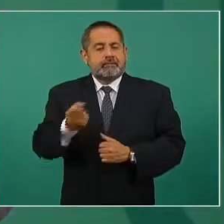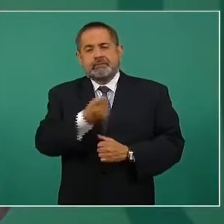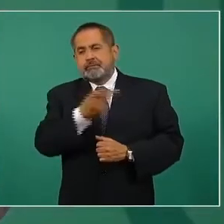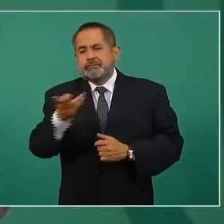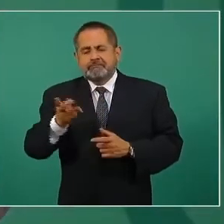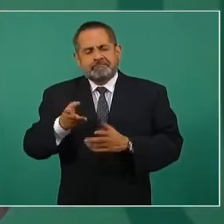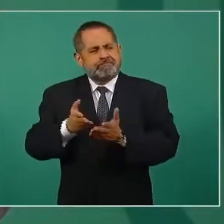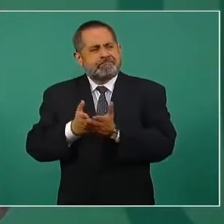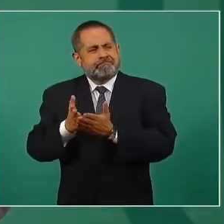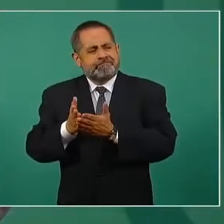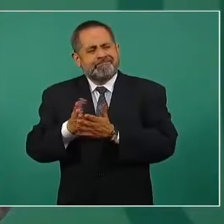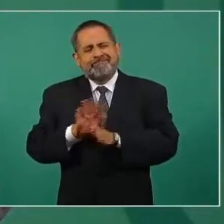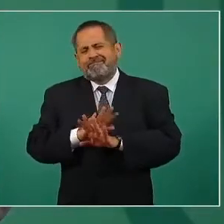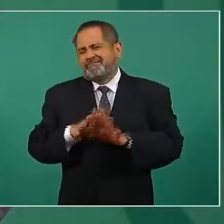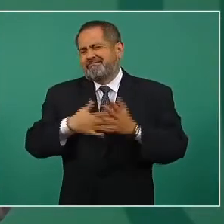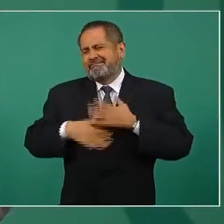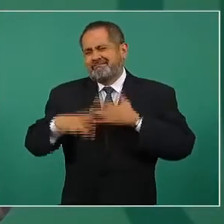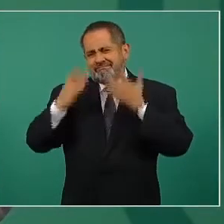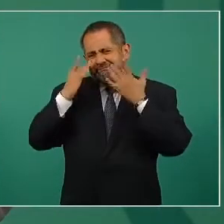desmoralizaron.